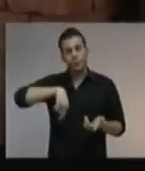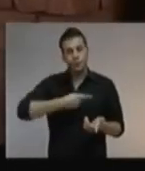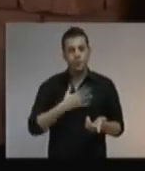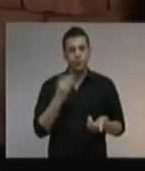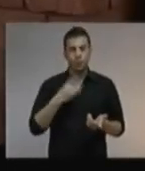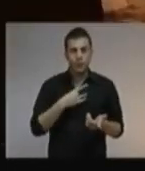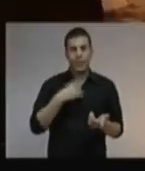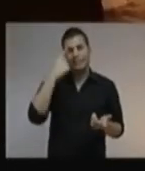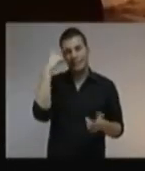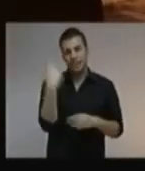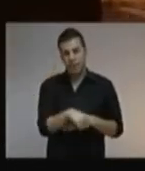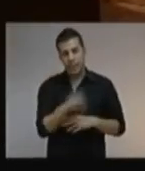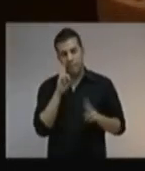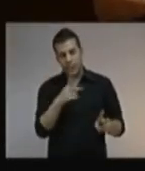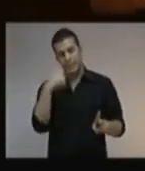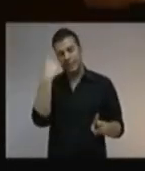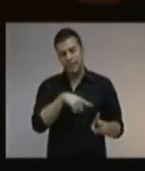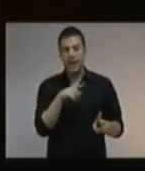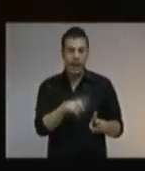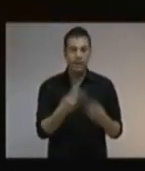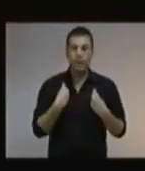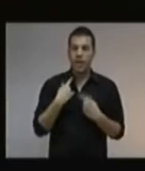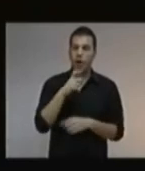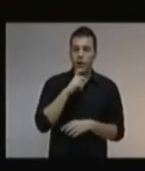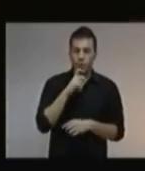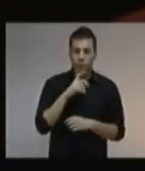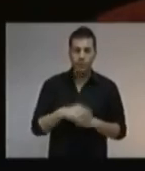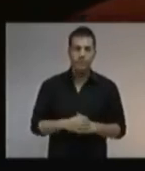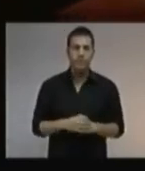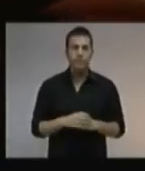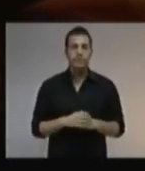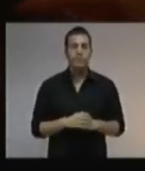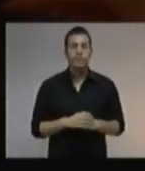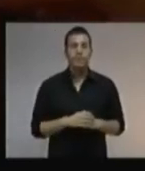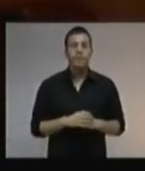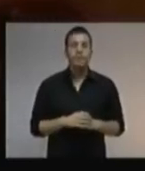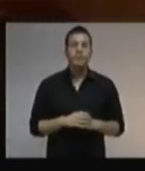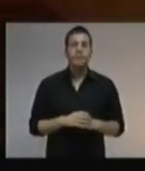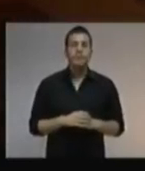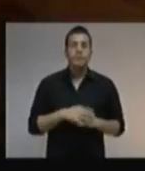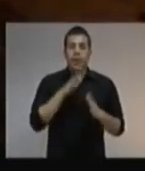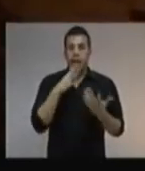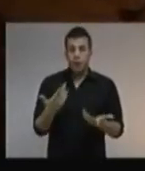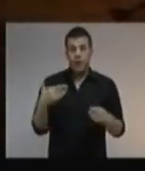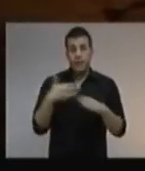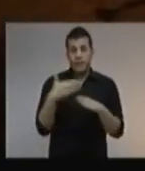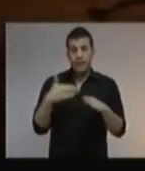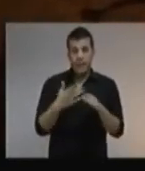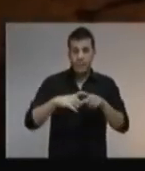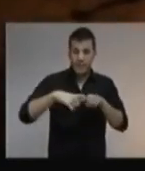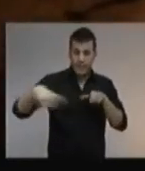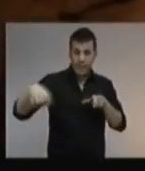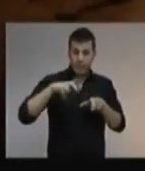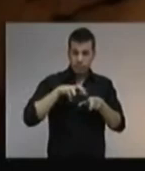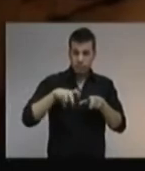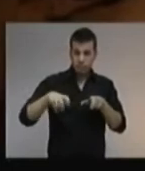más concreta de cómo era la forma de vida. Continuando con el recorrido, pasando por estas pasarelas de madera que vemos,